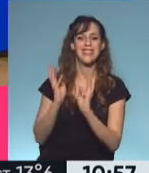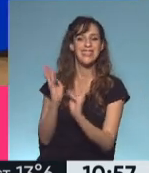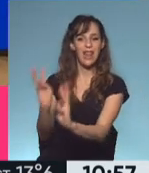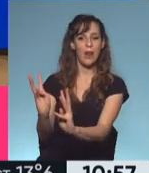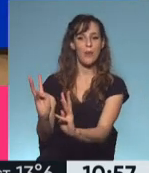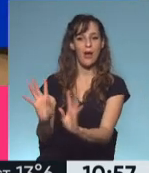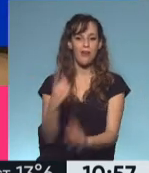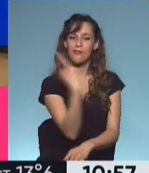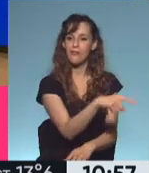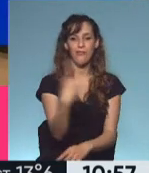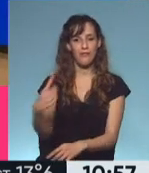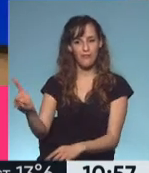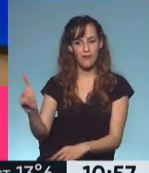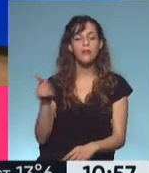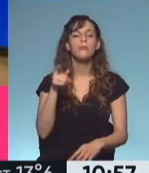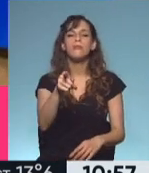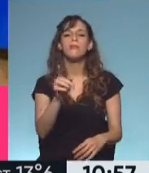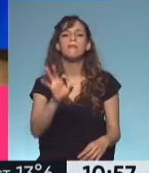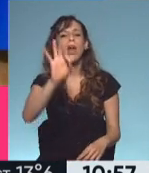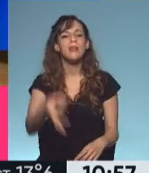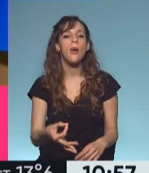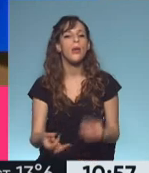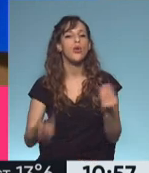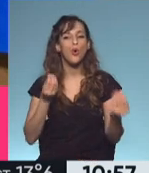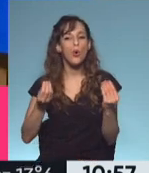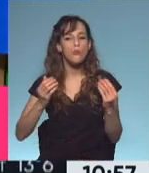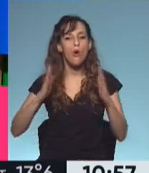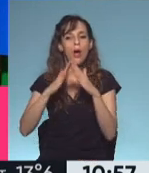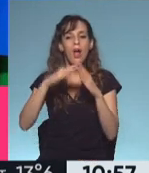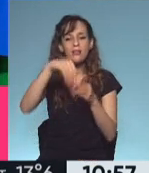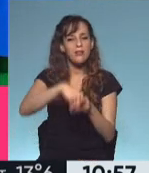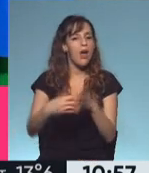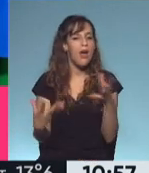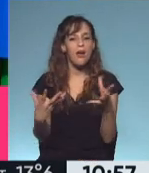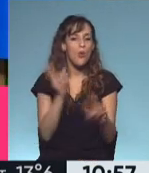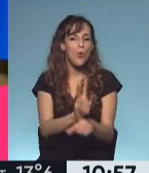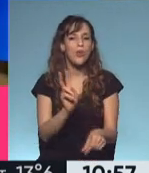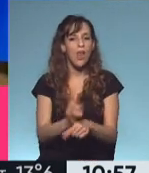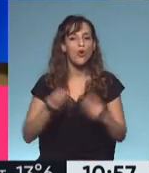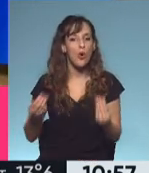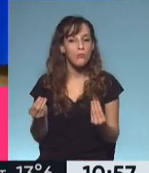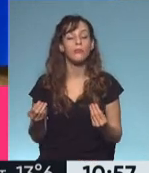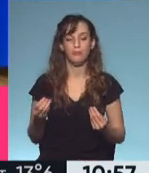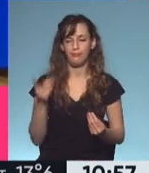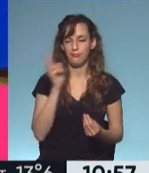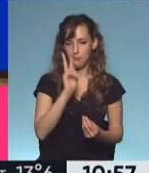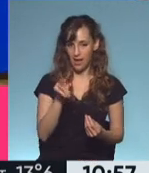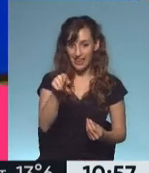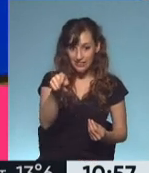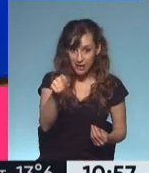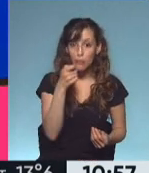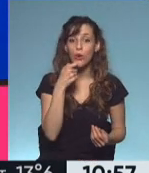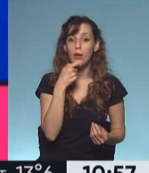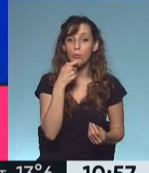para saber cuáles tenemos en casa, qué tratamiento le tenemos que dar a cada una de ellas. Mira, generalmente las que son así, más gorditas, como